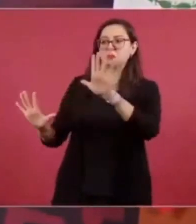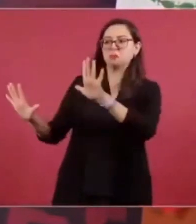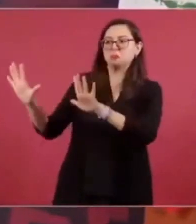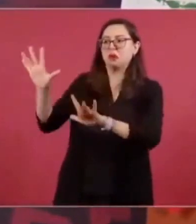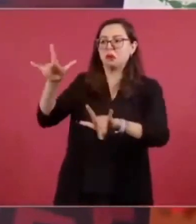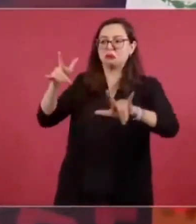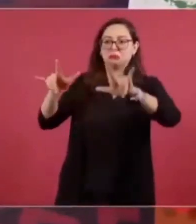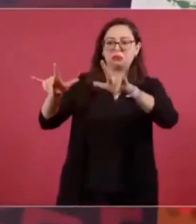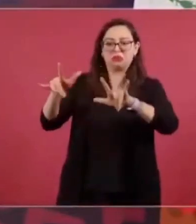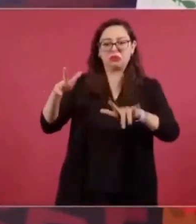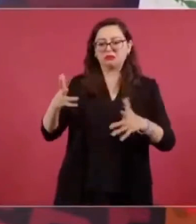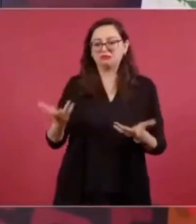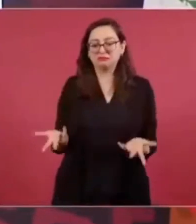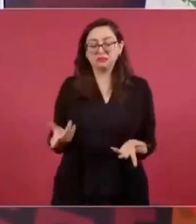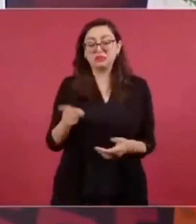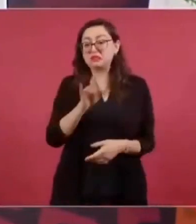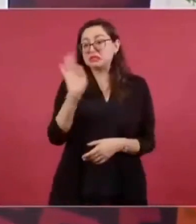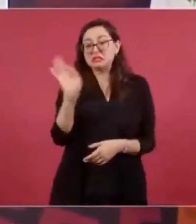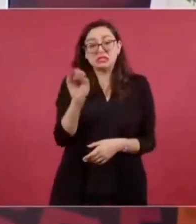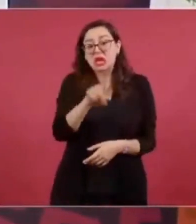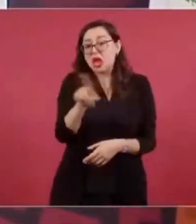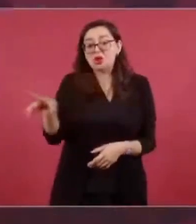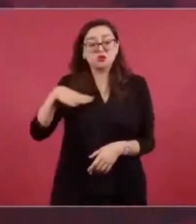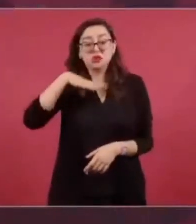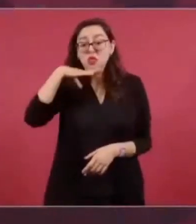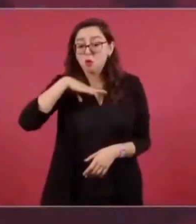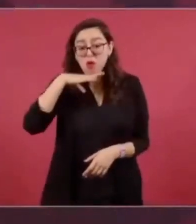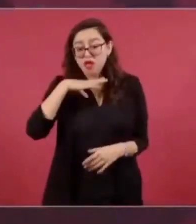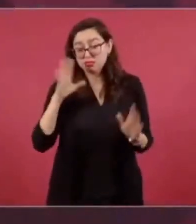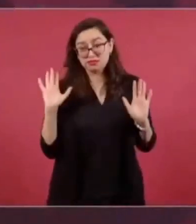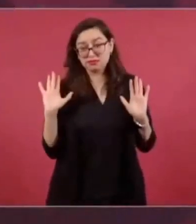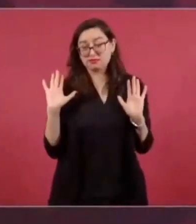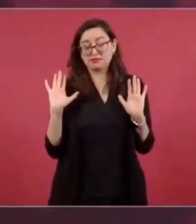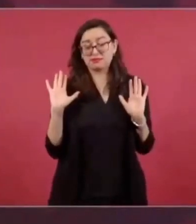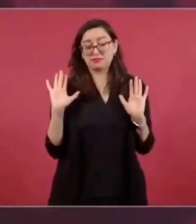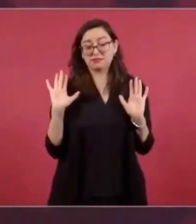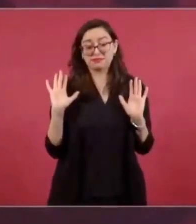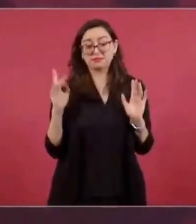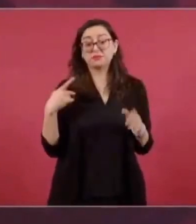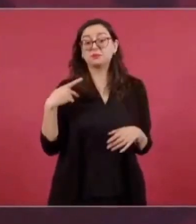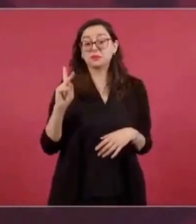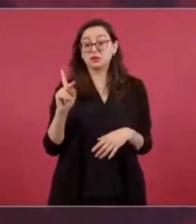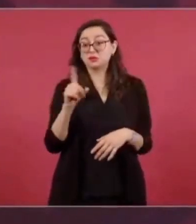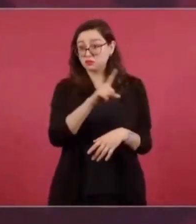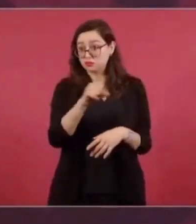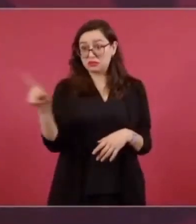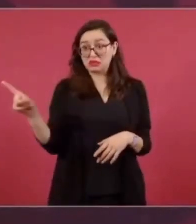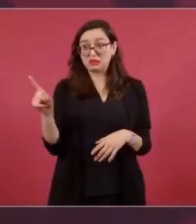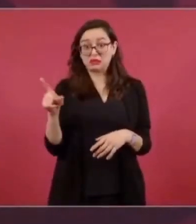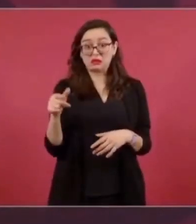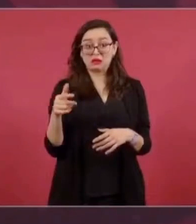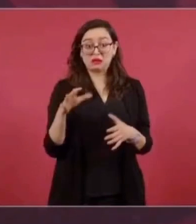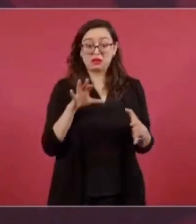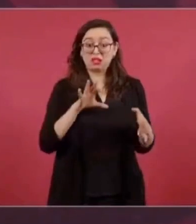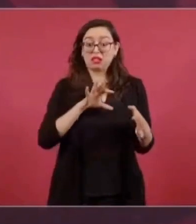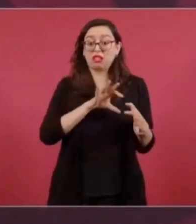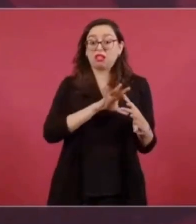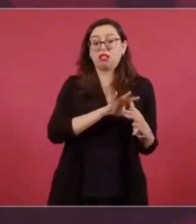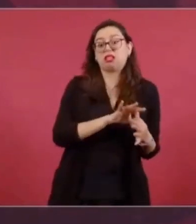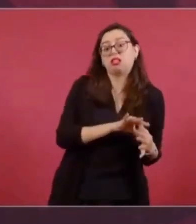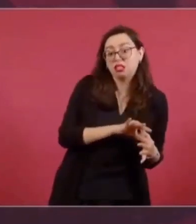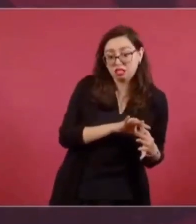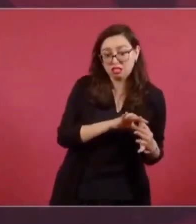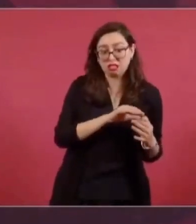conscientes o inconscientemente. No hay que estar al servicio de la